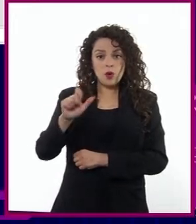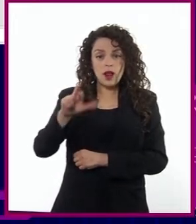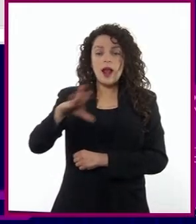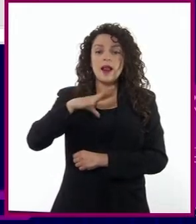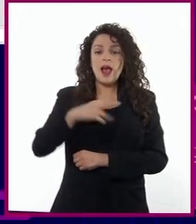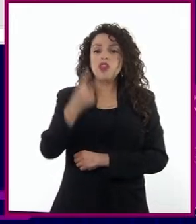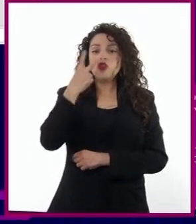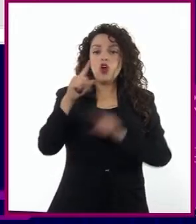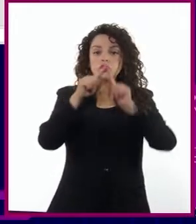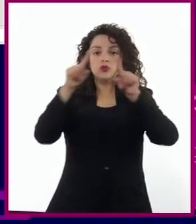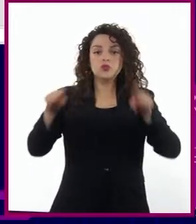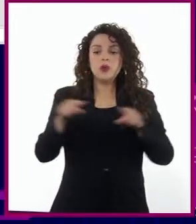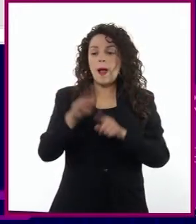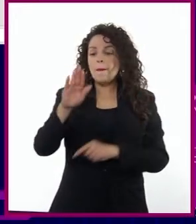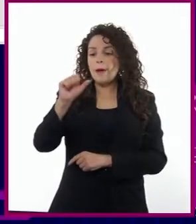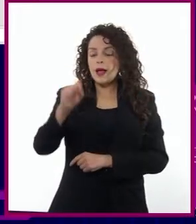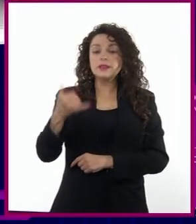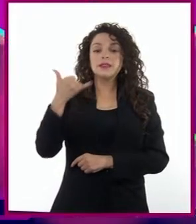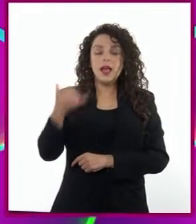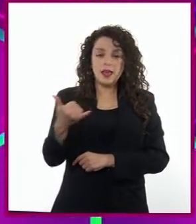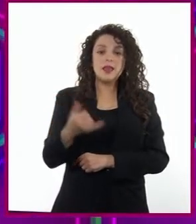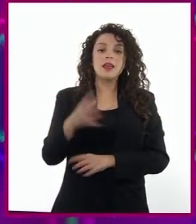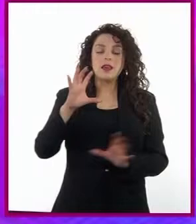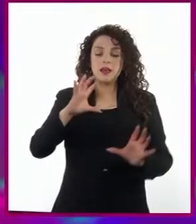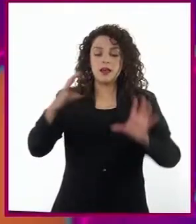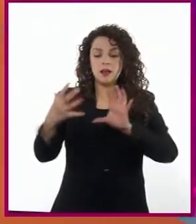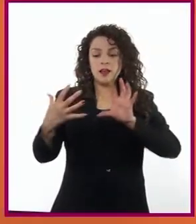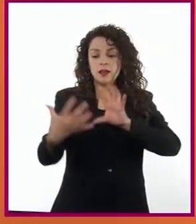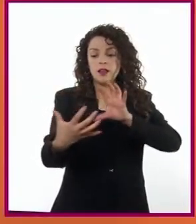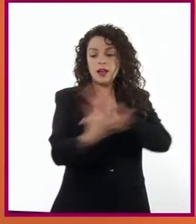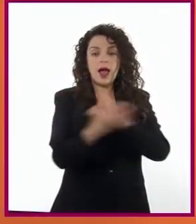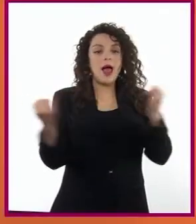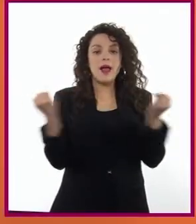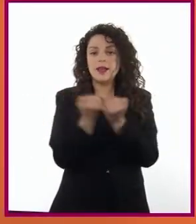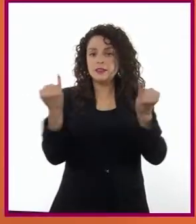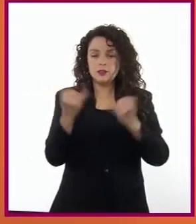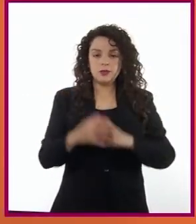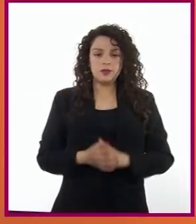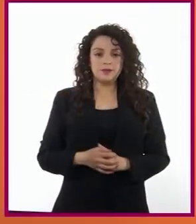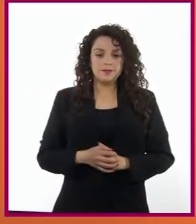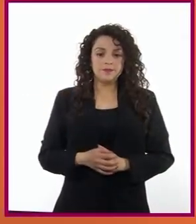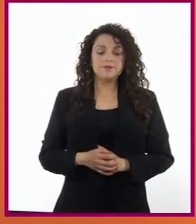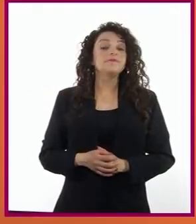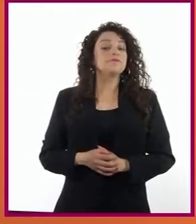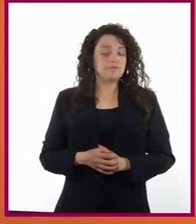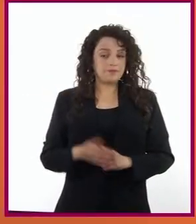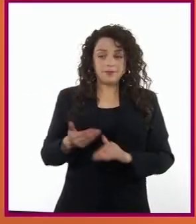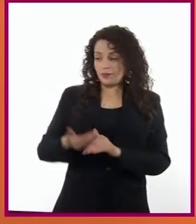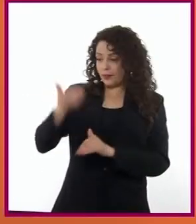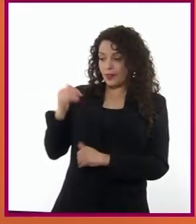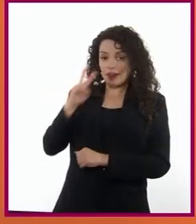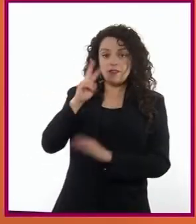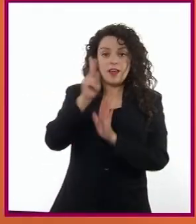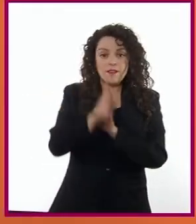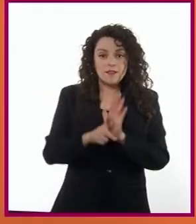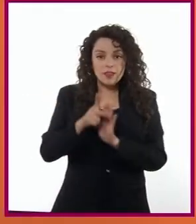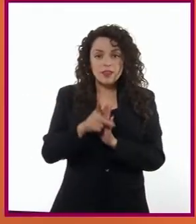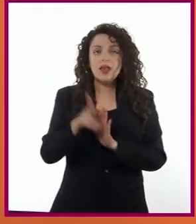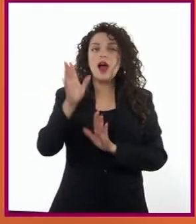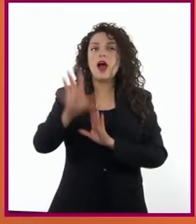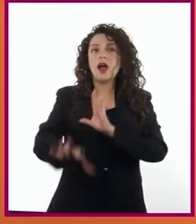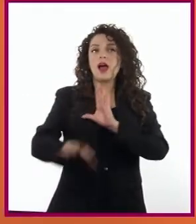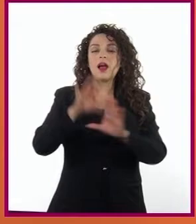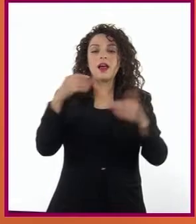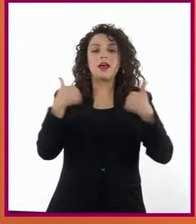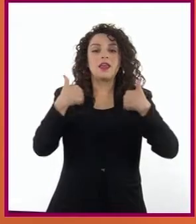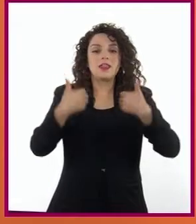y sus caras laterales son rectángulos iguales. Entonces, partiendo del video anterior, deducimos que el patrón